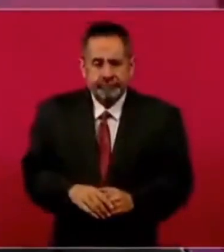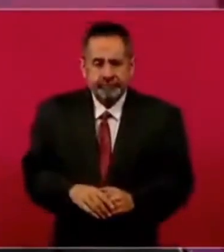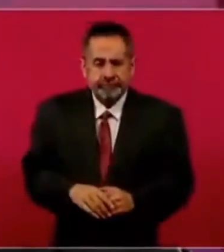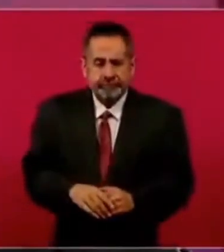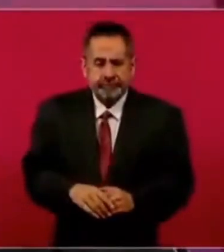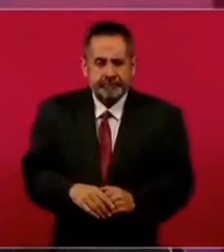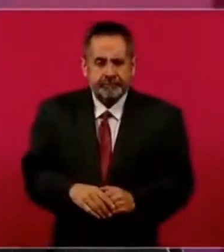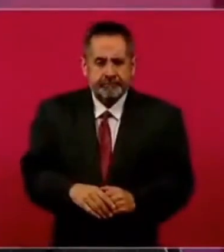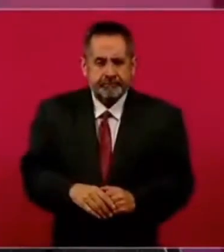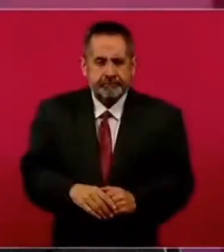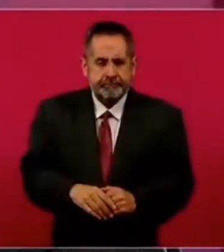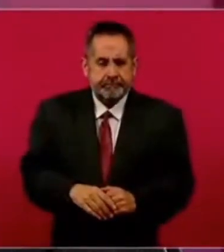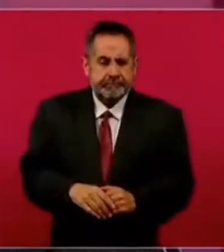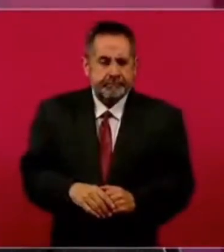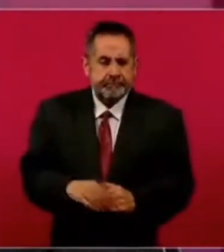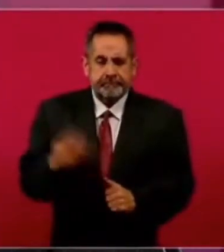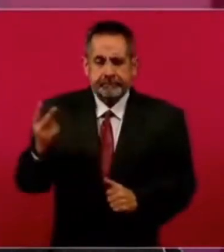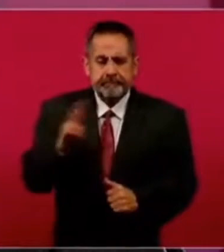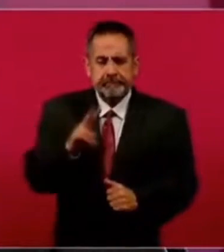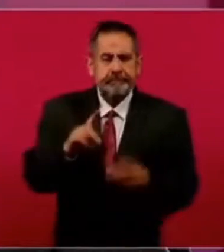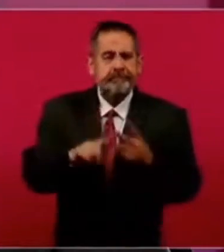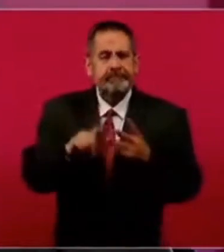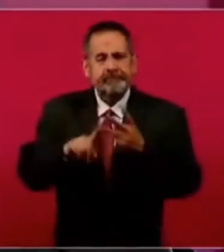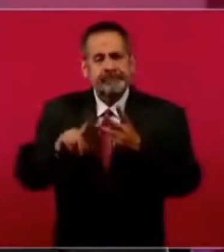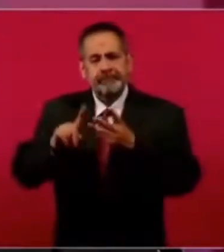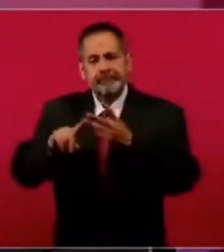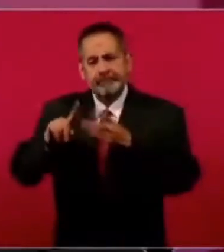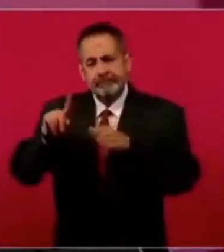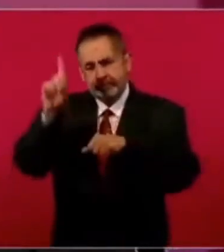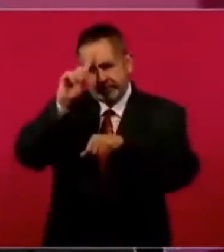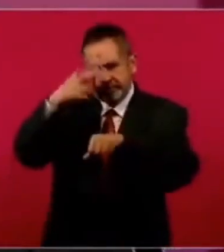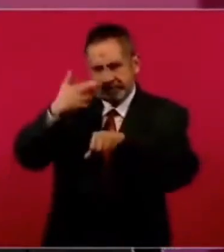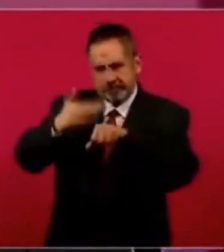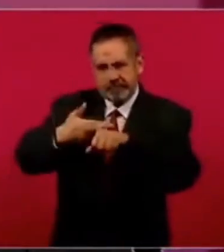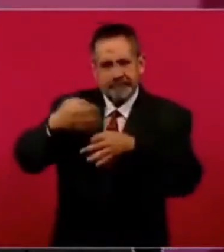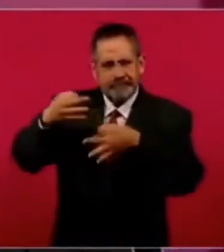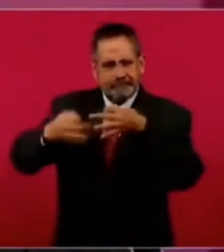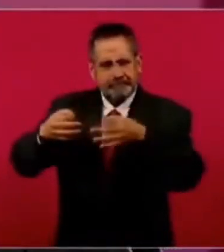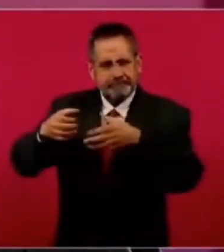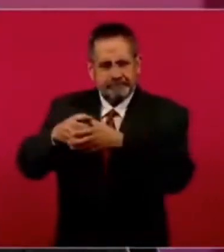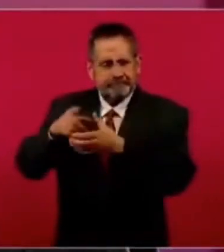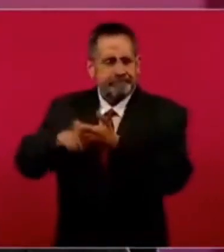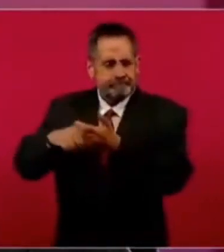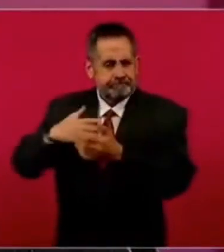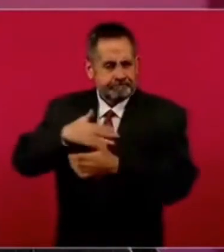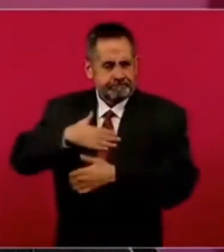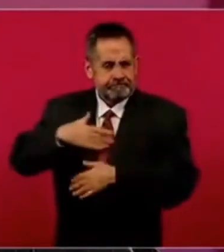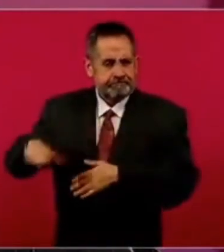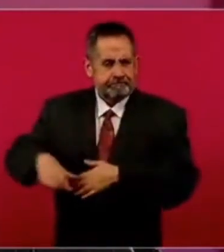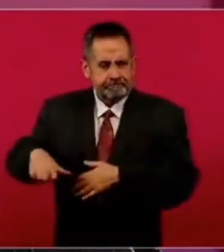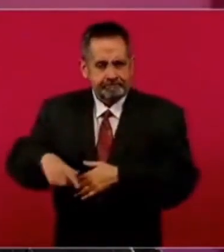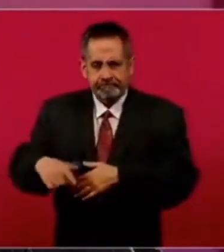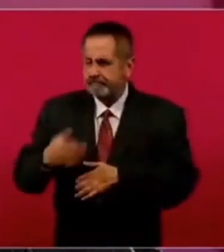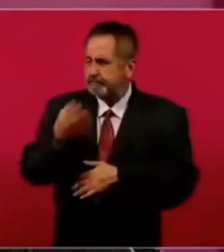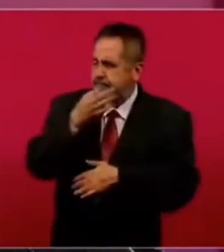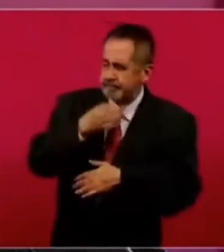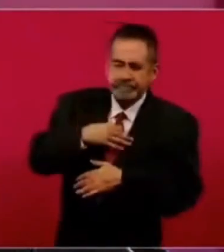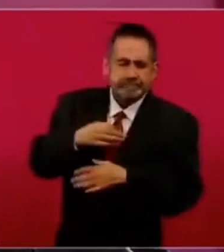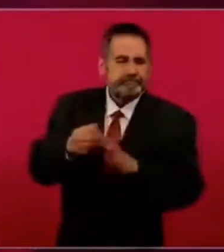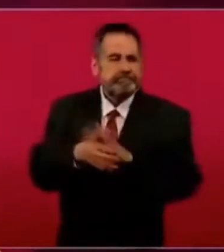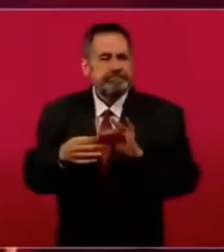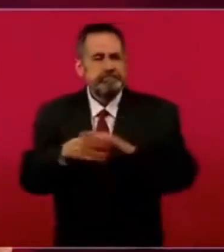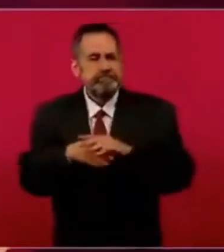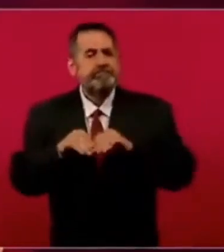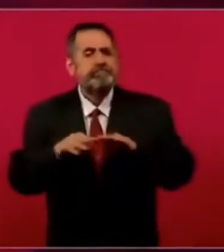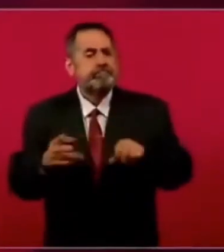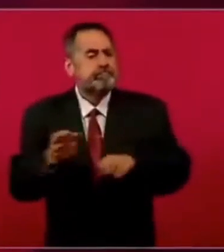Cuando menos, y la consejera jurídica del gobierno, para que nos informe